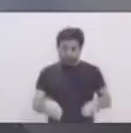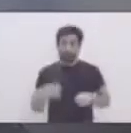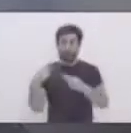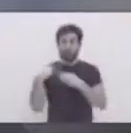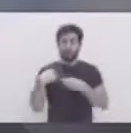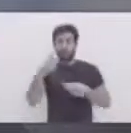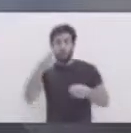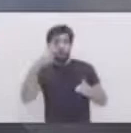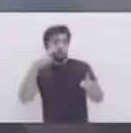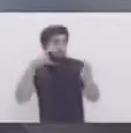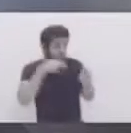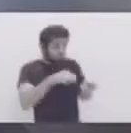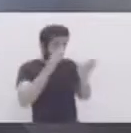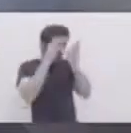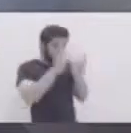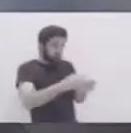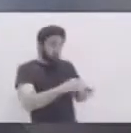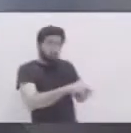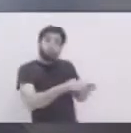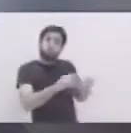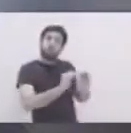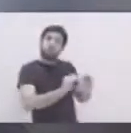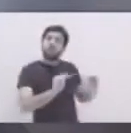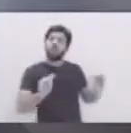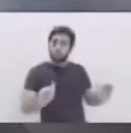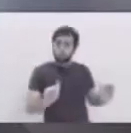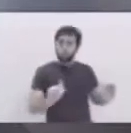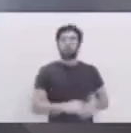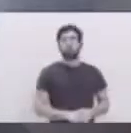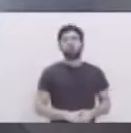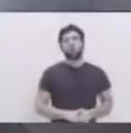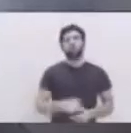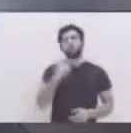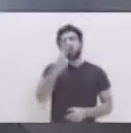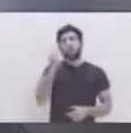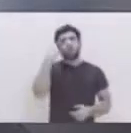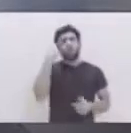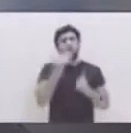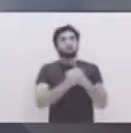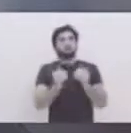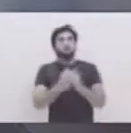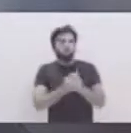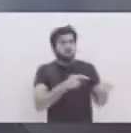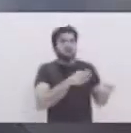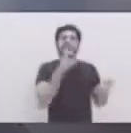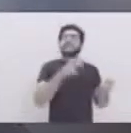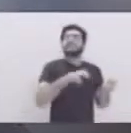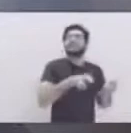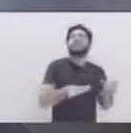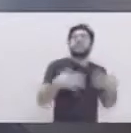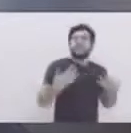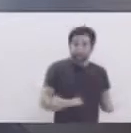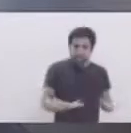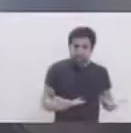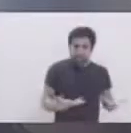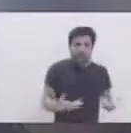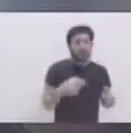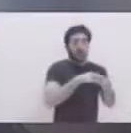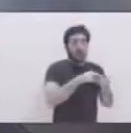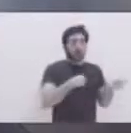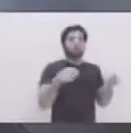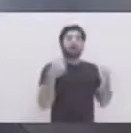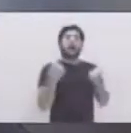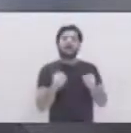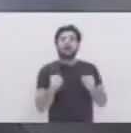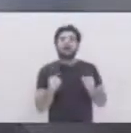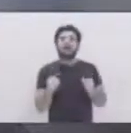niños sobre las cuestiones que tienen en su mente, lo que les preocupa, lo que quieren ellos